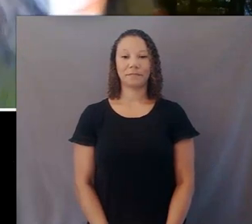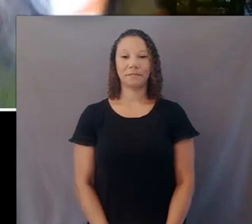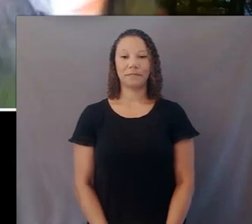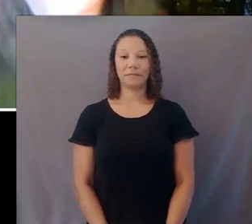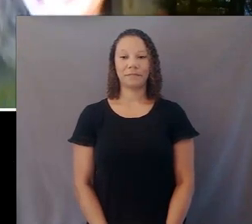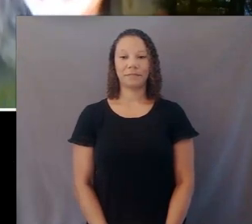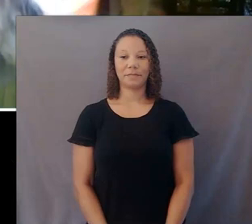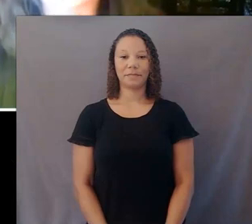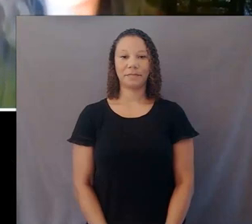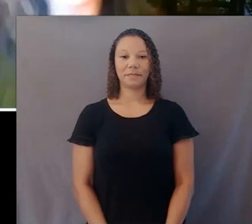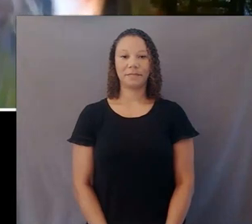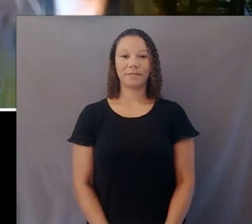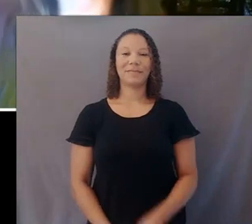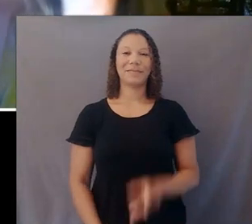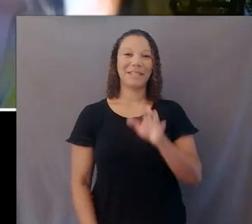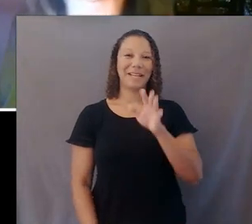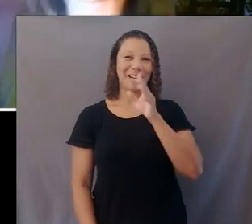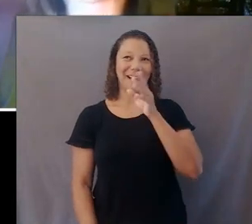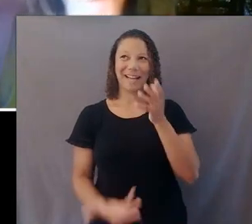dije, sí,